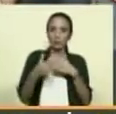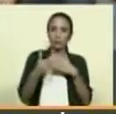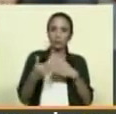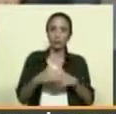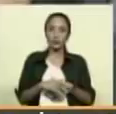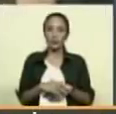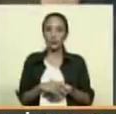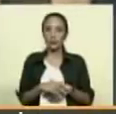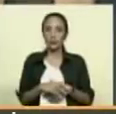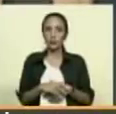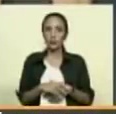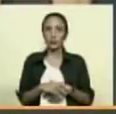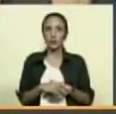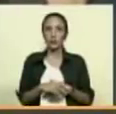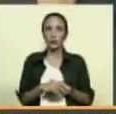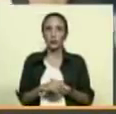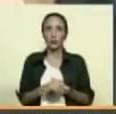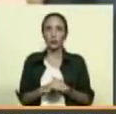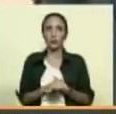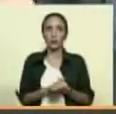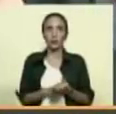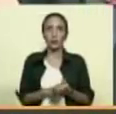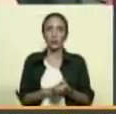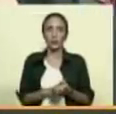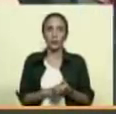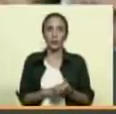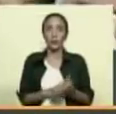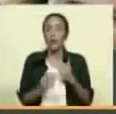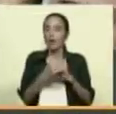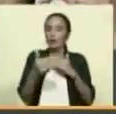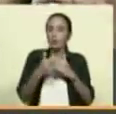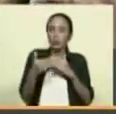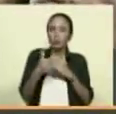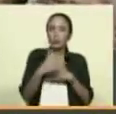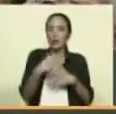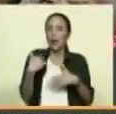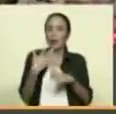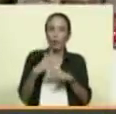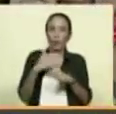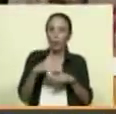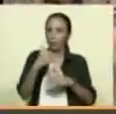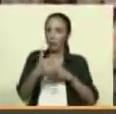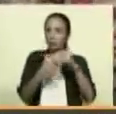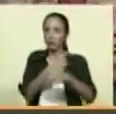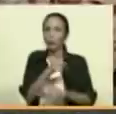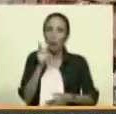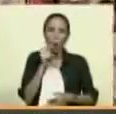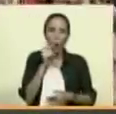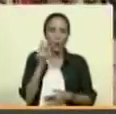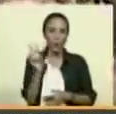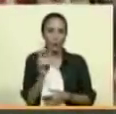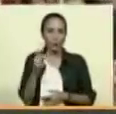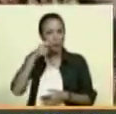fe infinita en la mujer venezolana, en el joven venezolano, en el hombre de